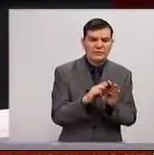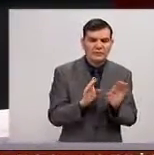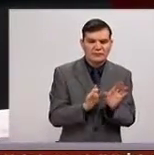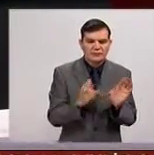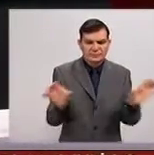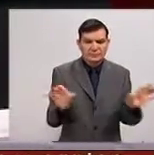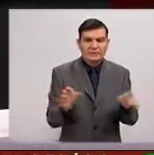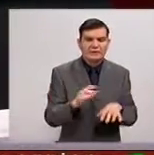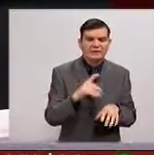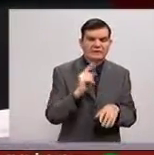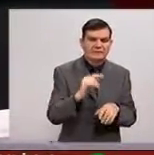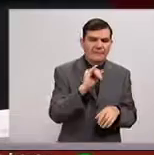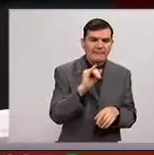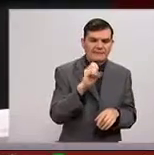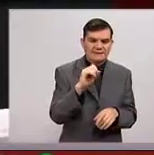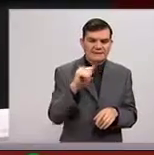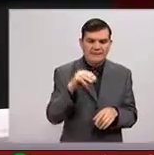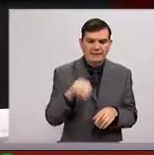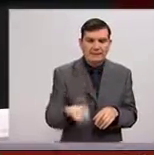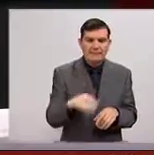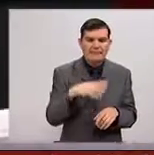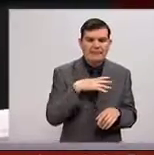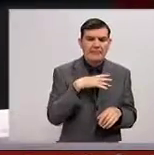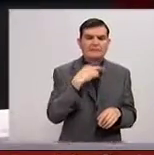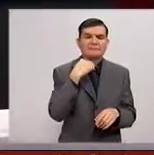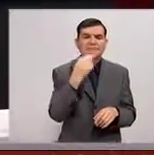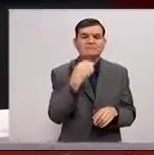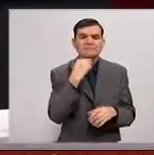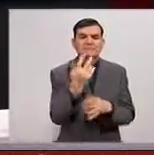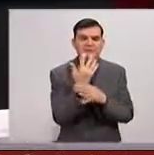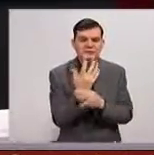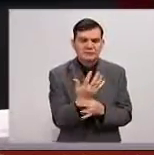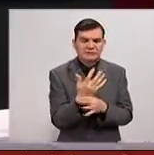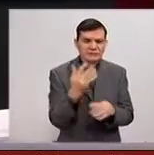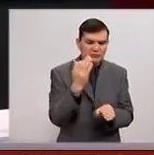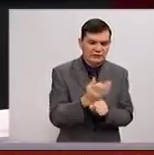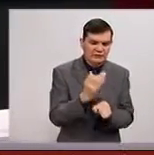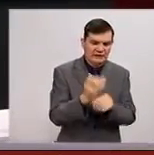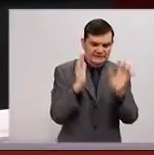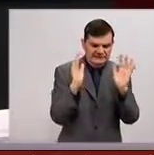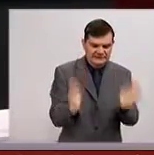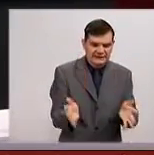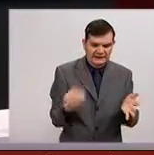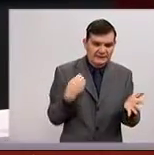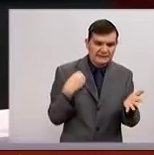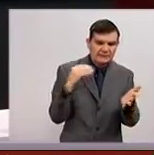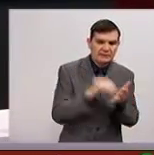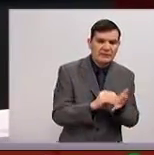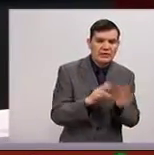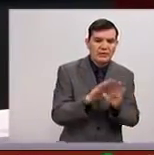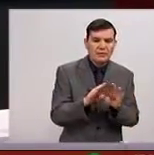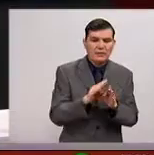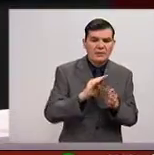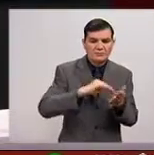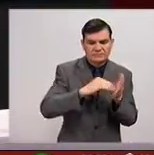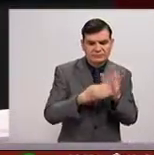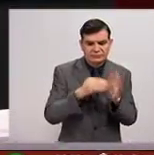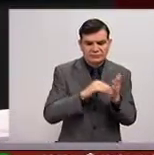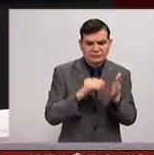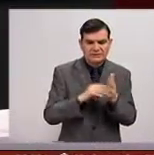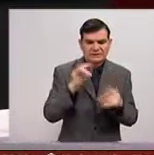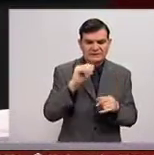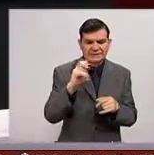del Islam. Hay algunas voces que dicen, llegó el momento de refundar